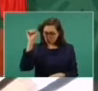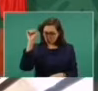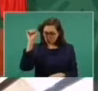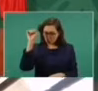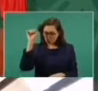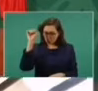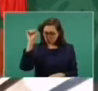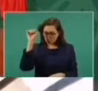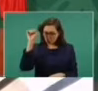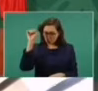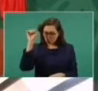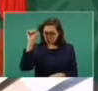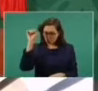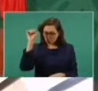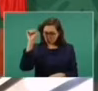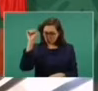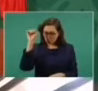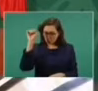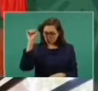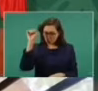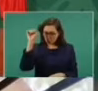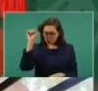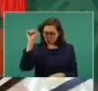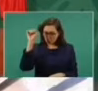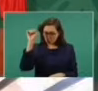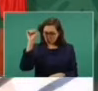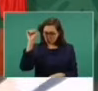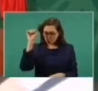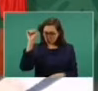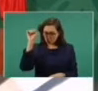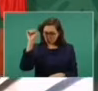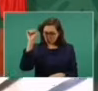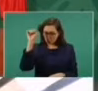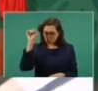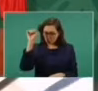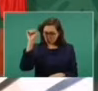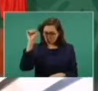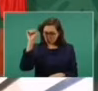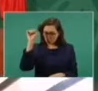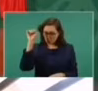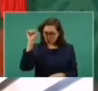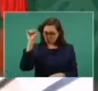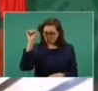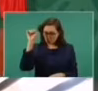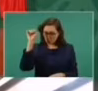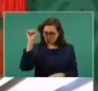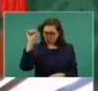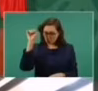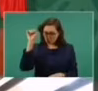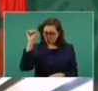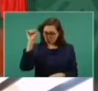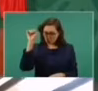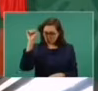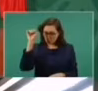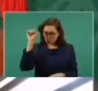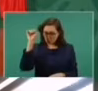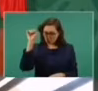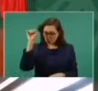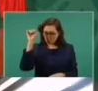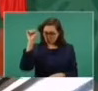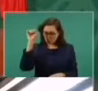pero miren, y hablando claro, y ahora sí, como dice Vicente Serrano de Sin Censura, hablando